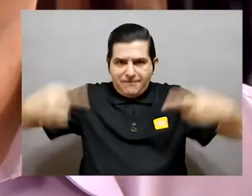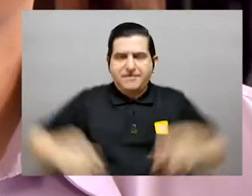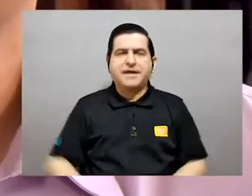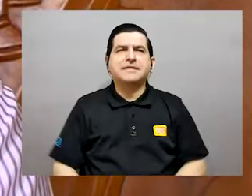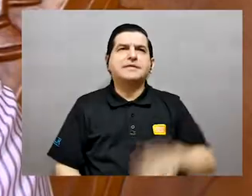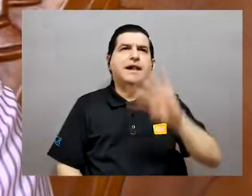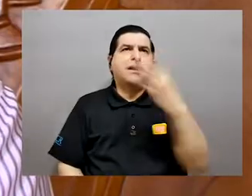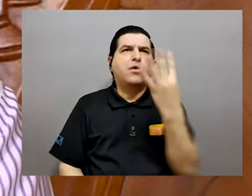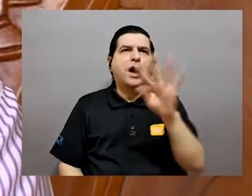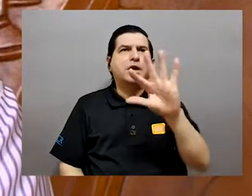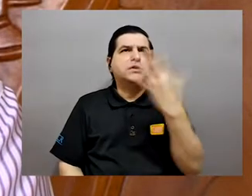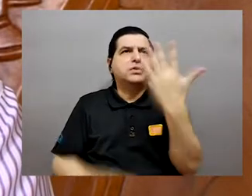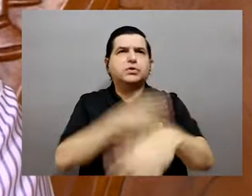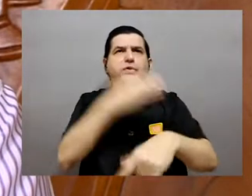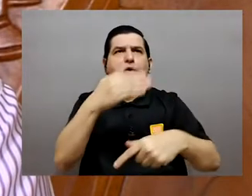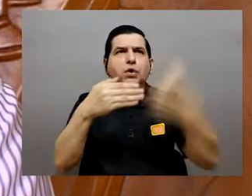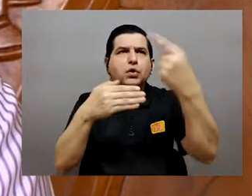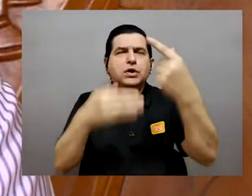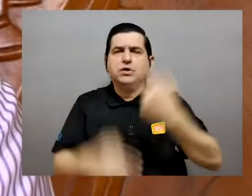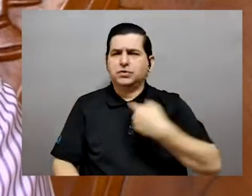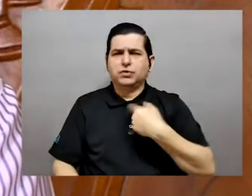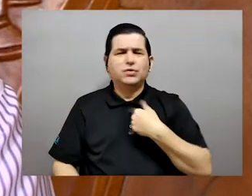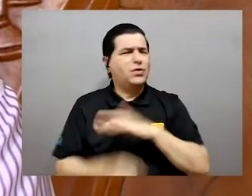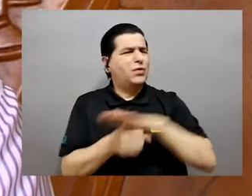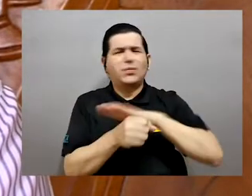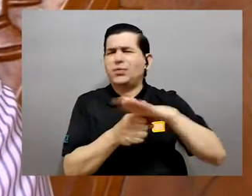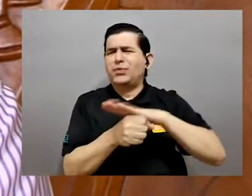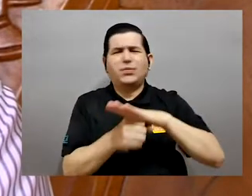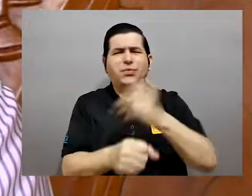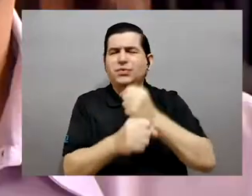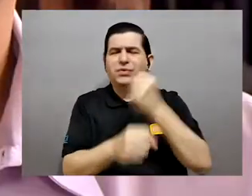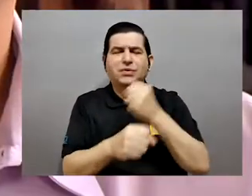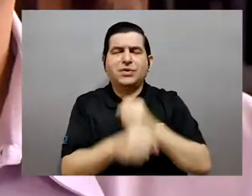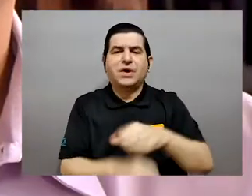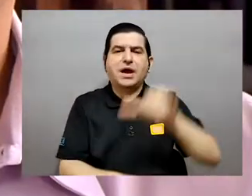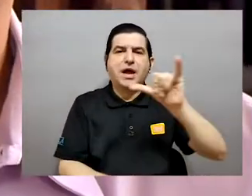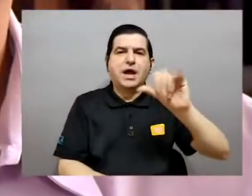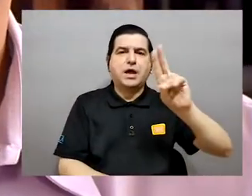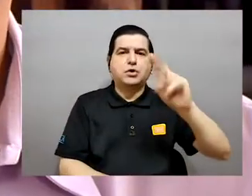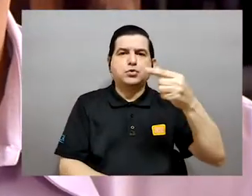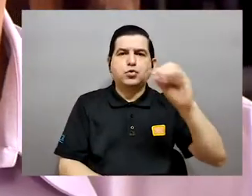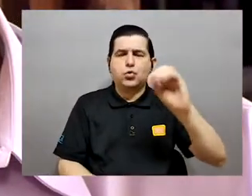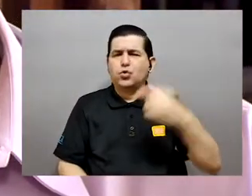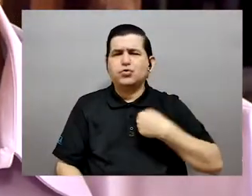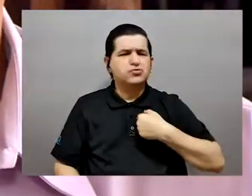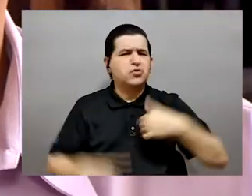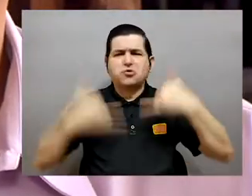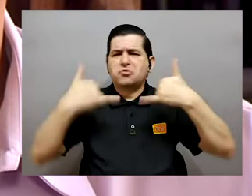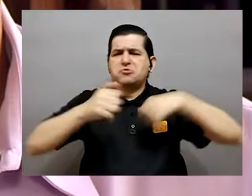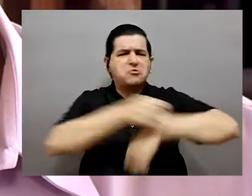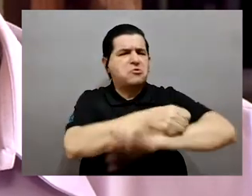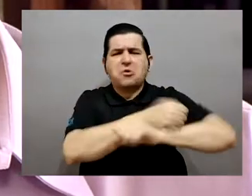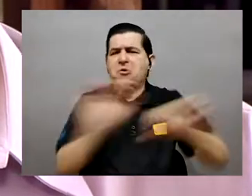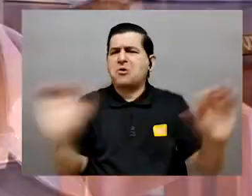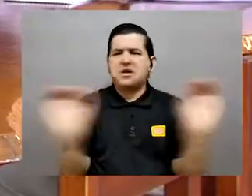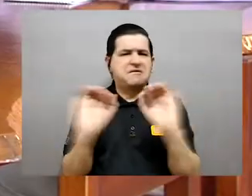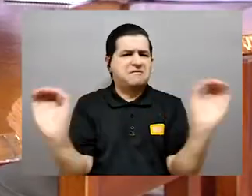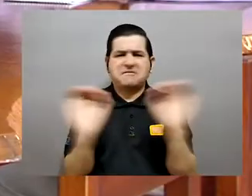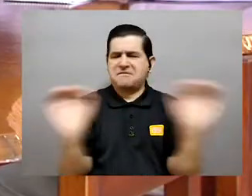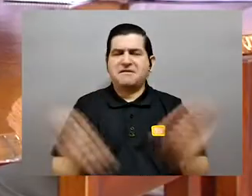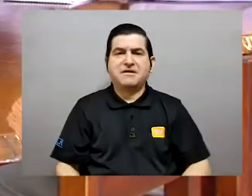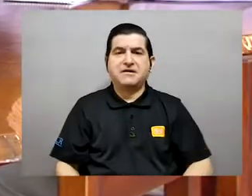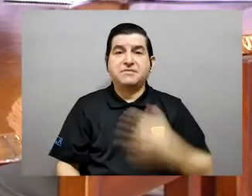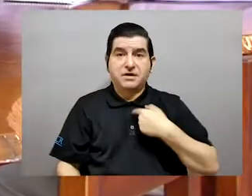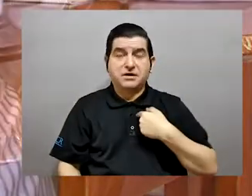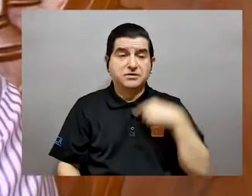que verdaderamente tiene muchos tonos emocionales y es una resta y el llamado de una